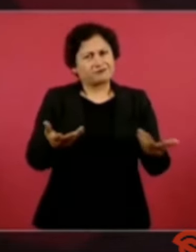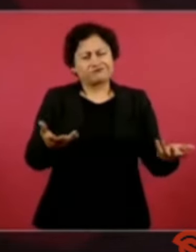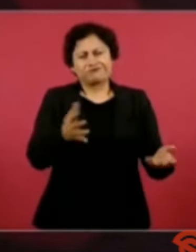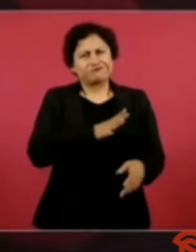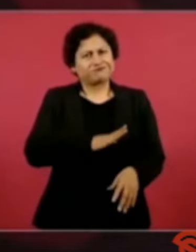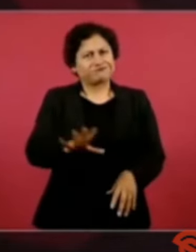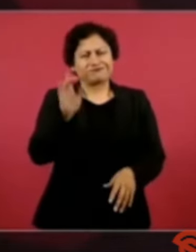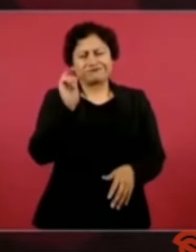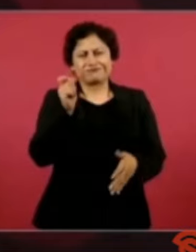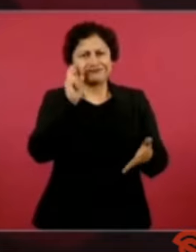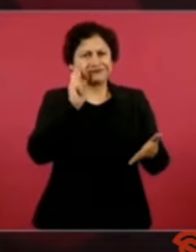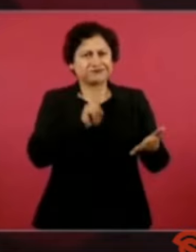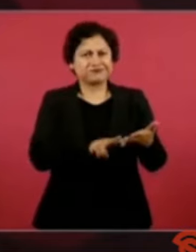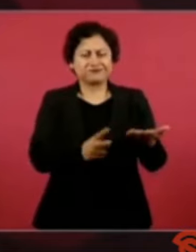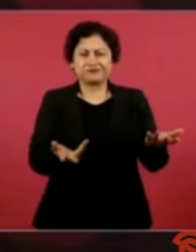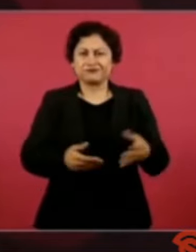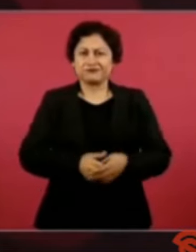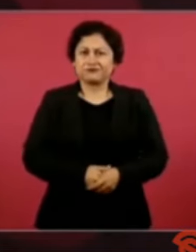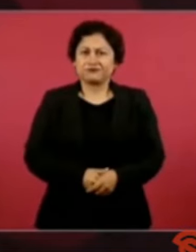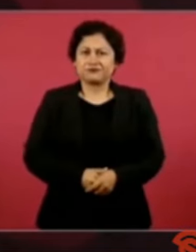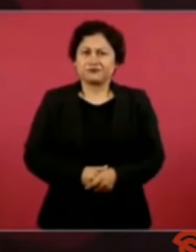Increíble.